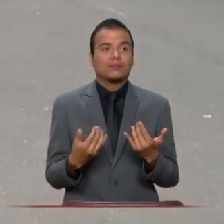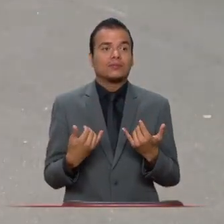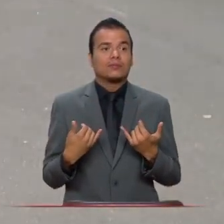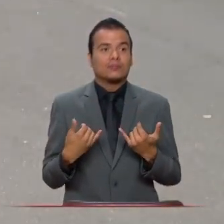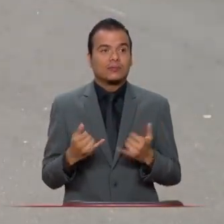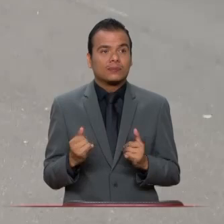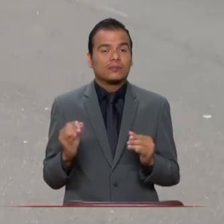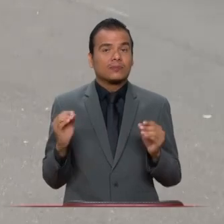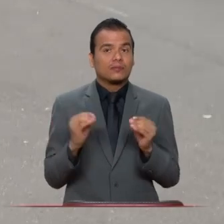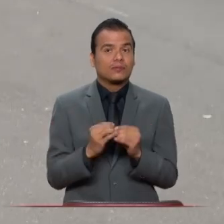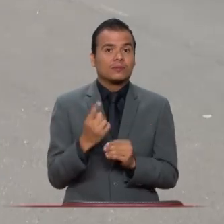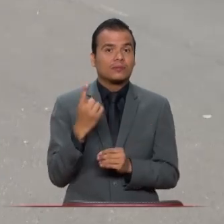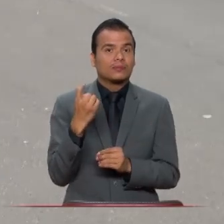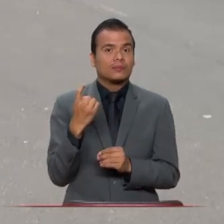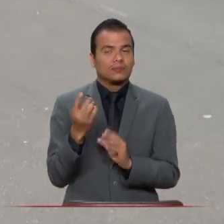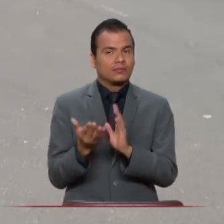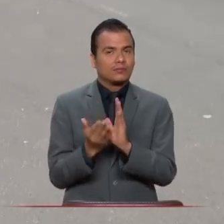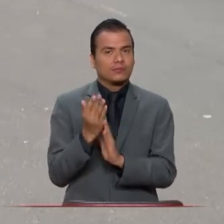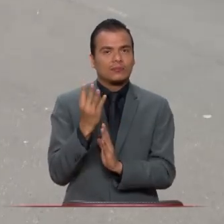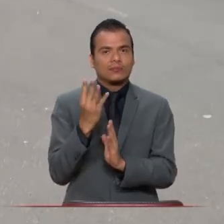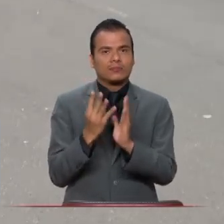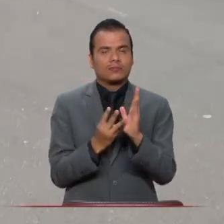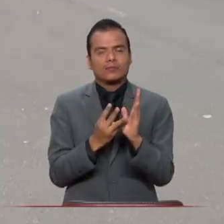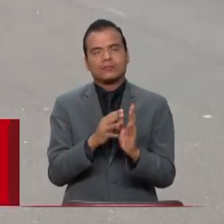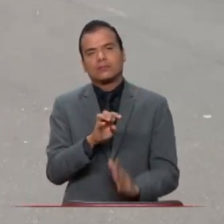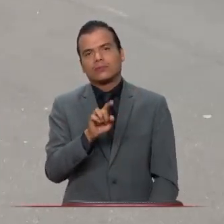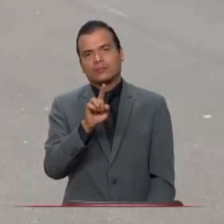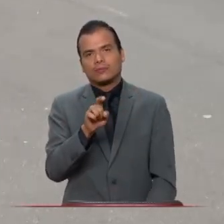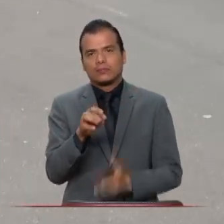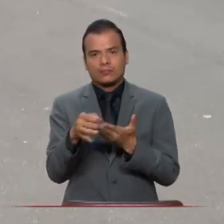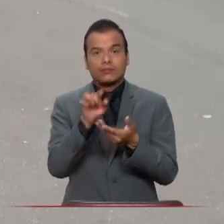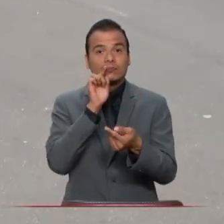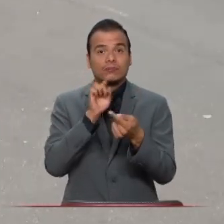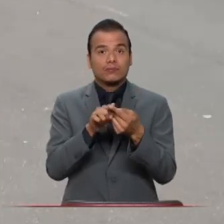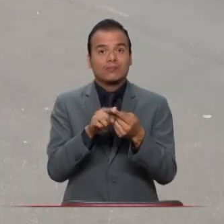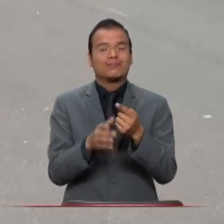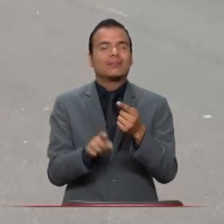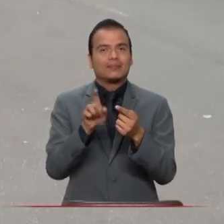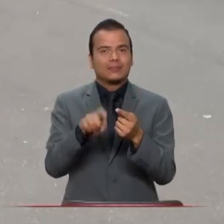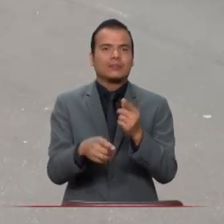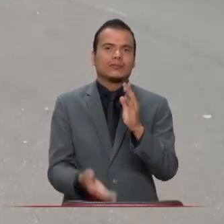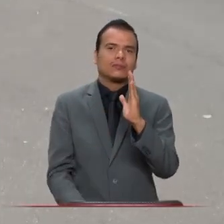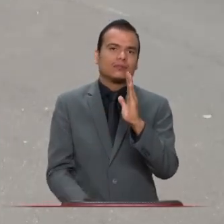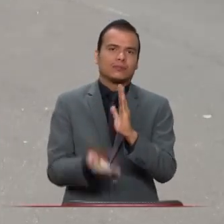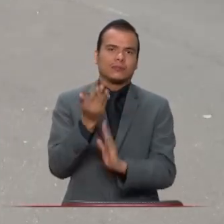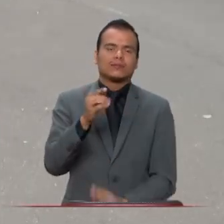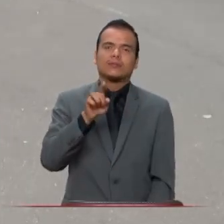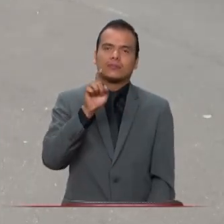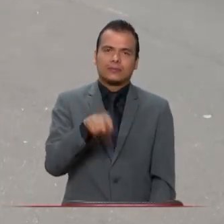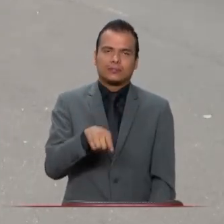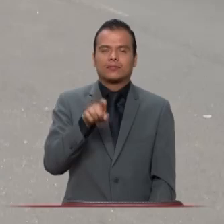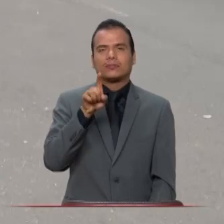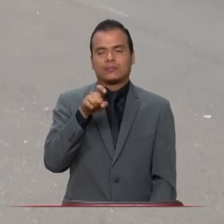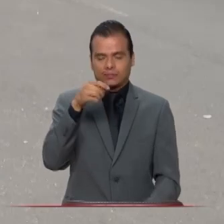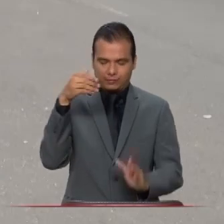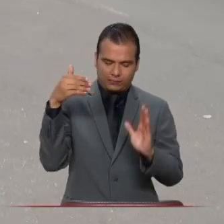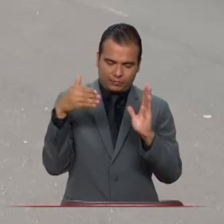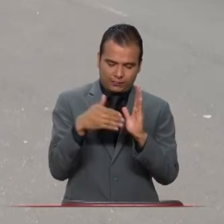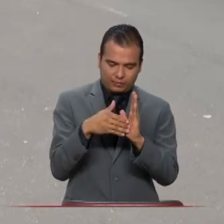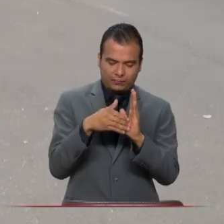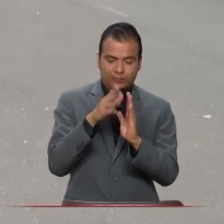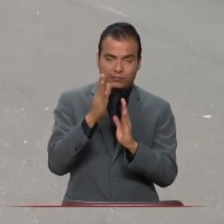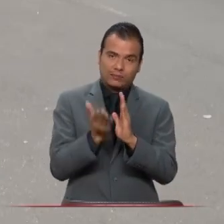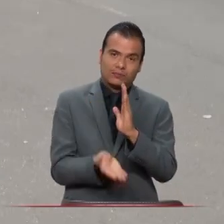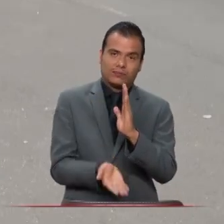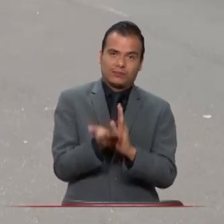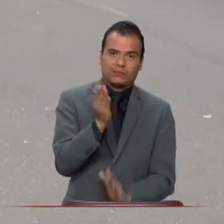pesos que faltan para que se haga la suma total de los 6.000 pesos que el Gobierno Nacional en un inicio había anunciado que